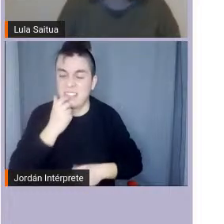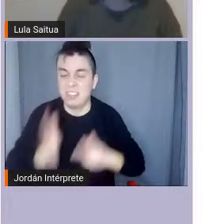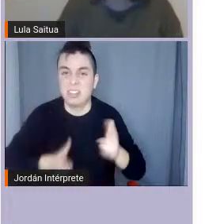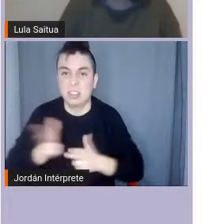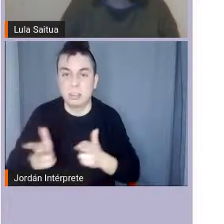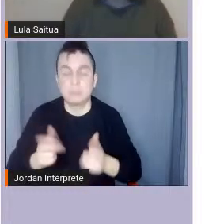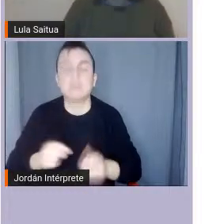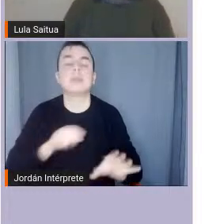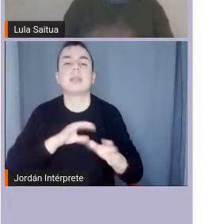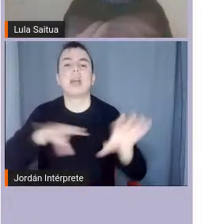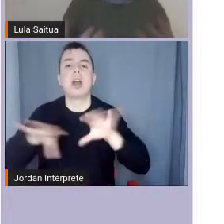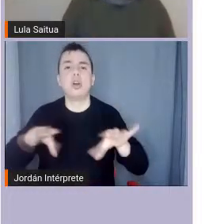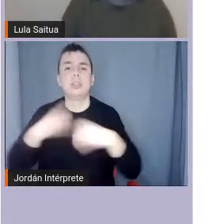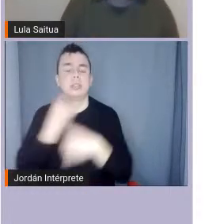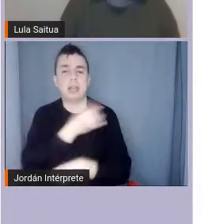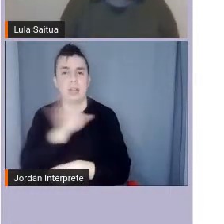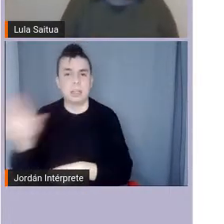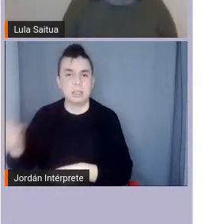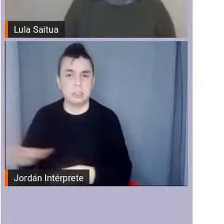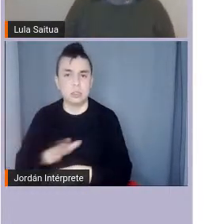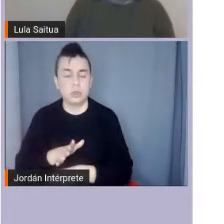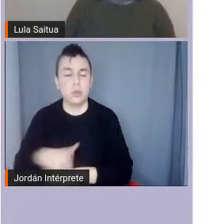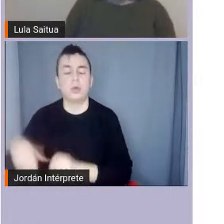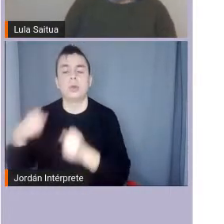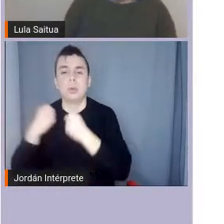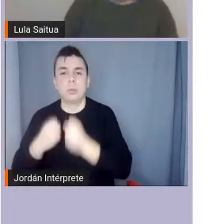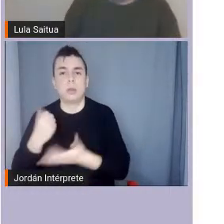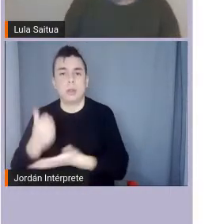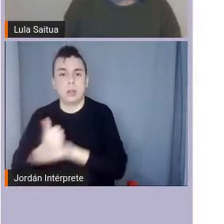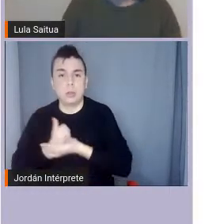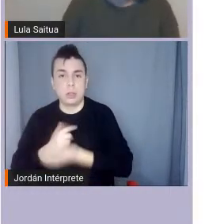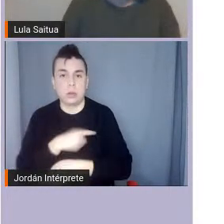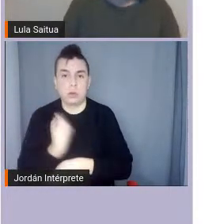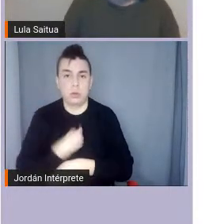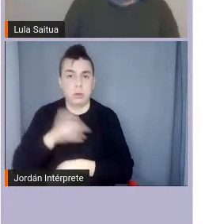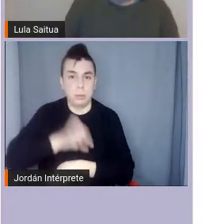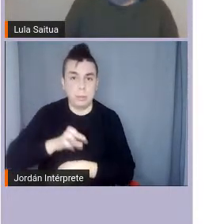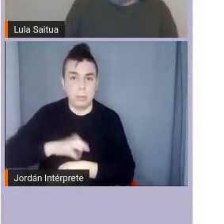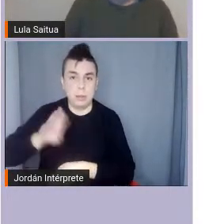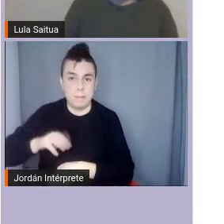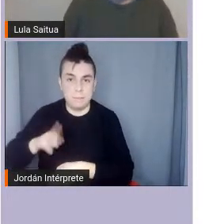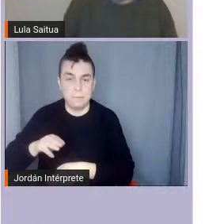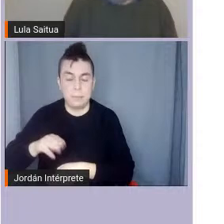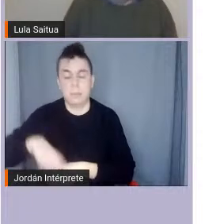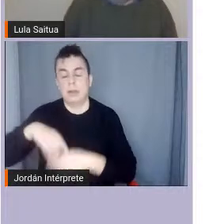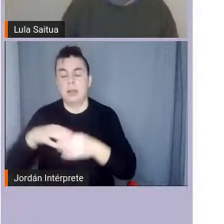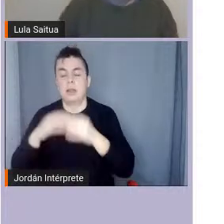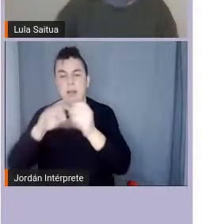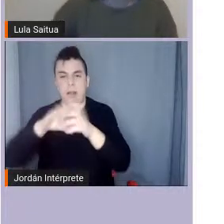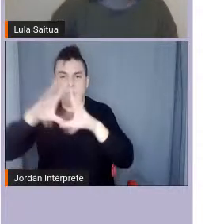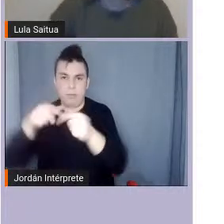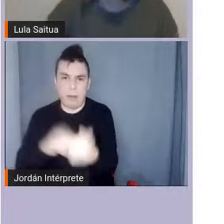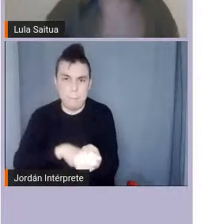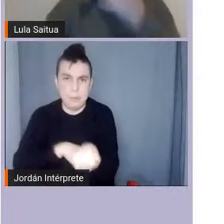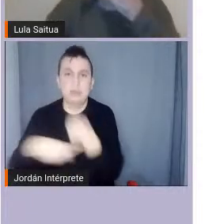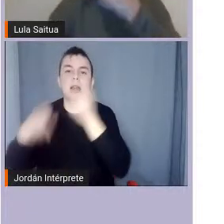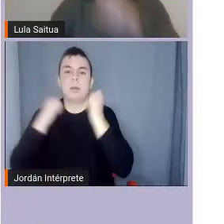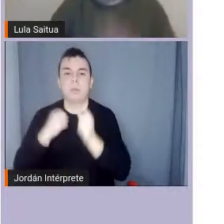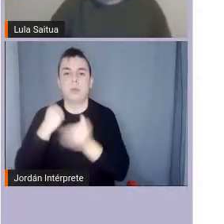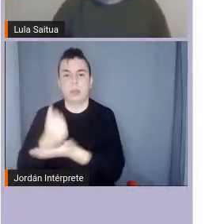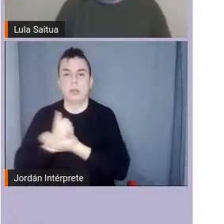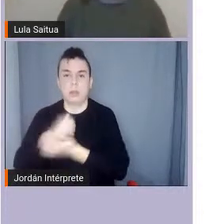Todos estos ejercicios, como papás, como familias, los podemos hacer con nuestros niños para comenzar a cantar.